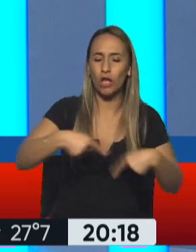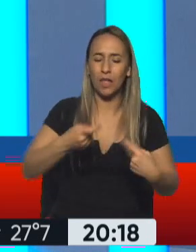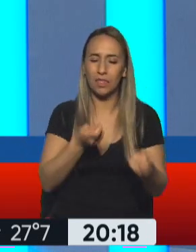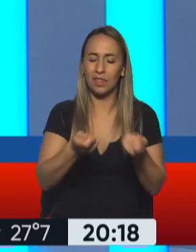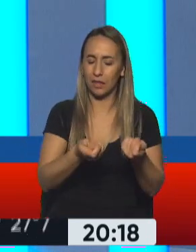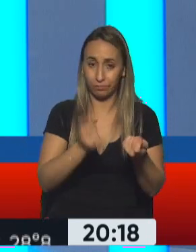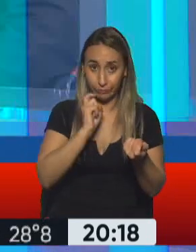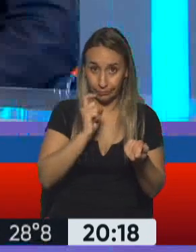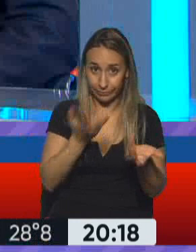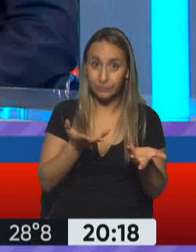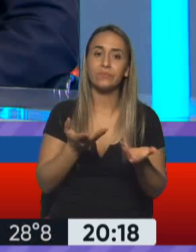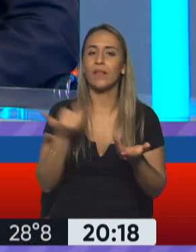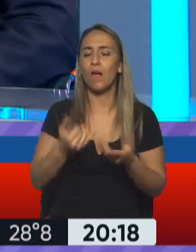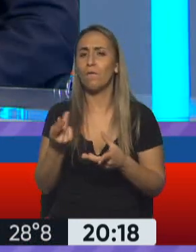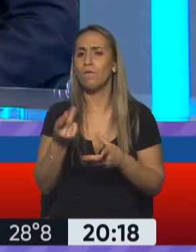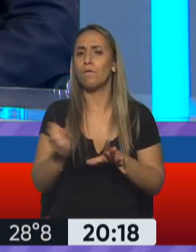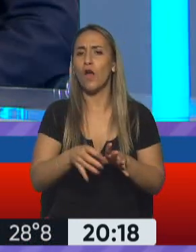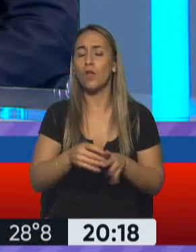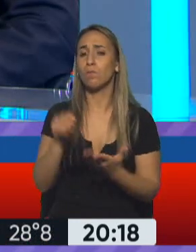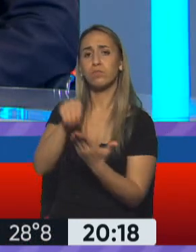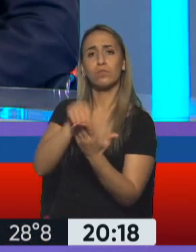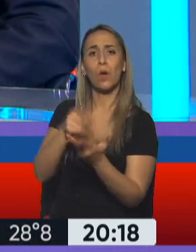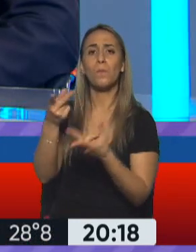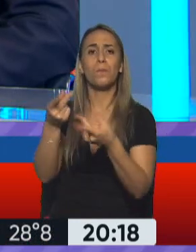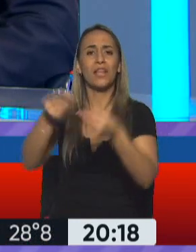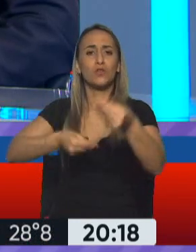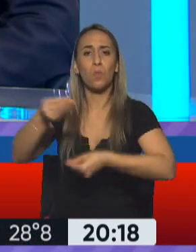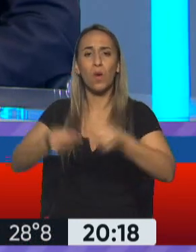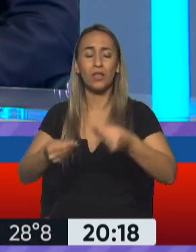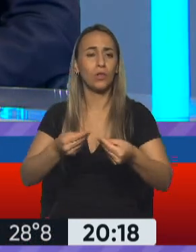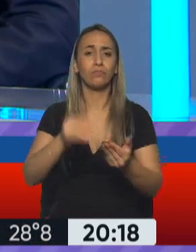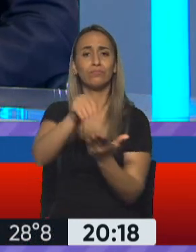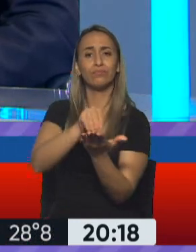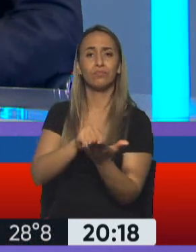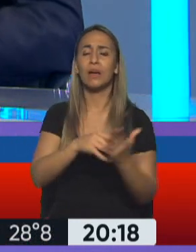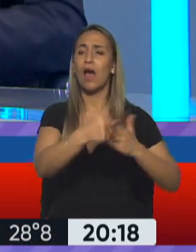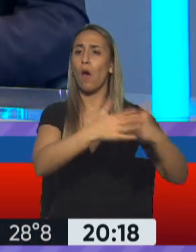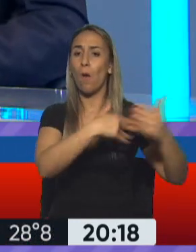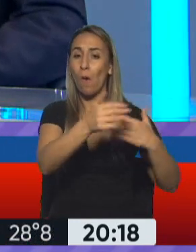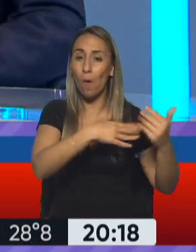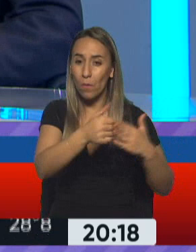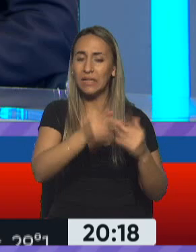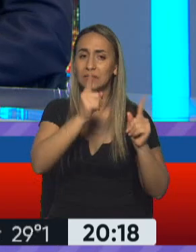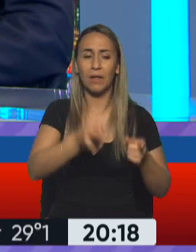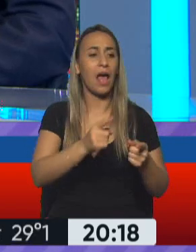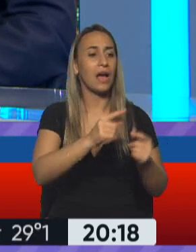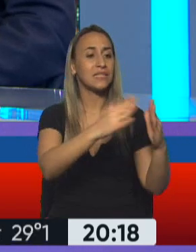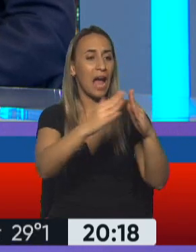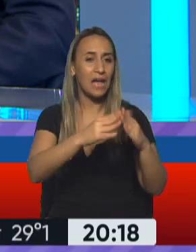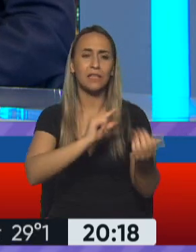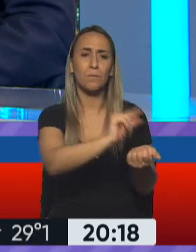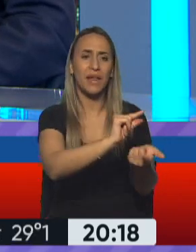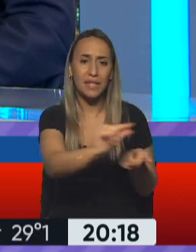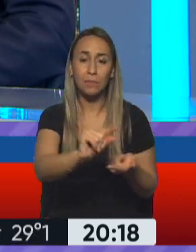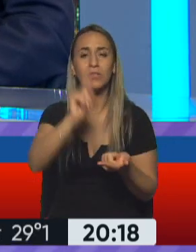una cantidad de fondos presupuestados para obras de infraestructura en casas, microcréditos para arreglar casas, y además